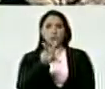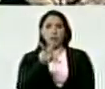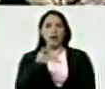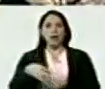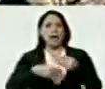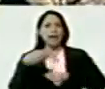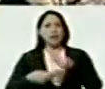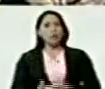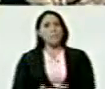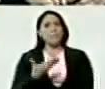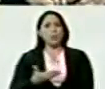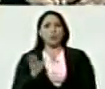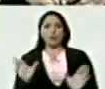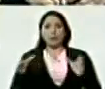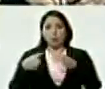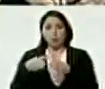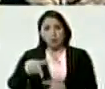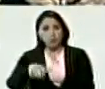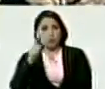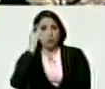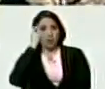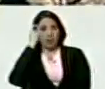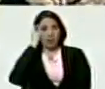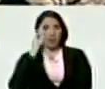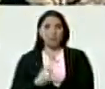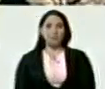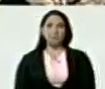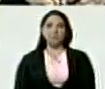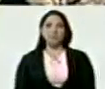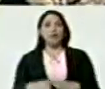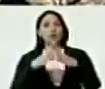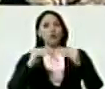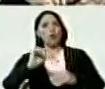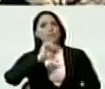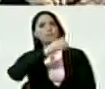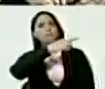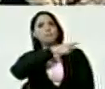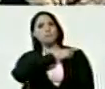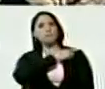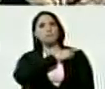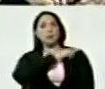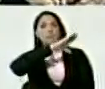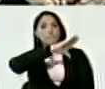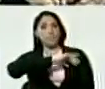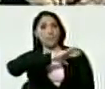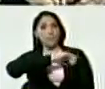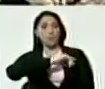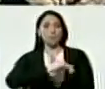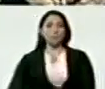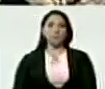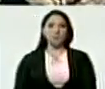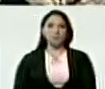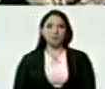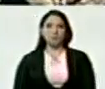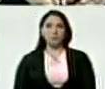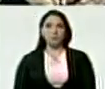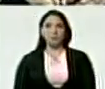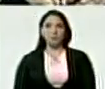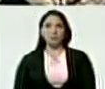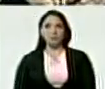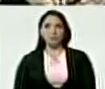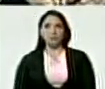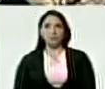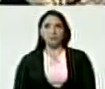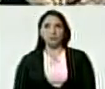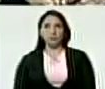una importante reunión en el día de hoy con toda la directiva del Cuerpo de Investigaciones Científicas, Penales y